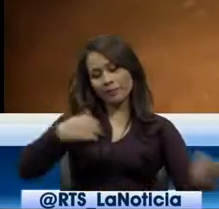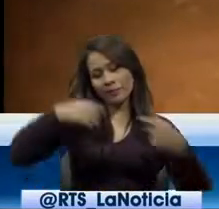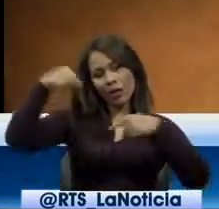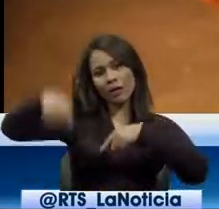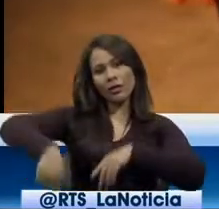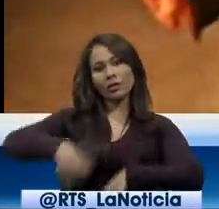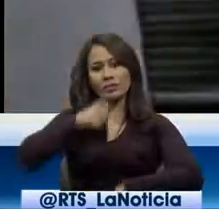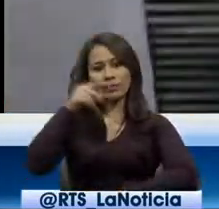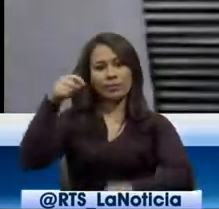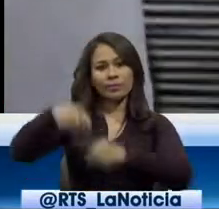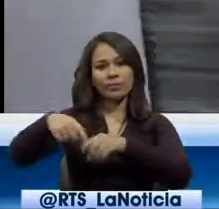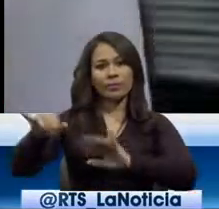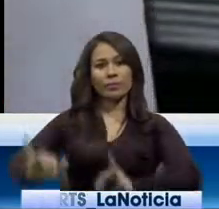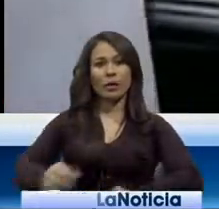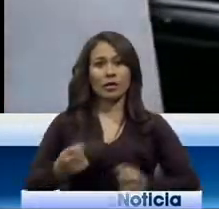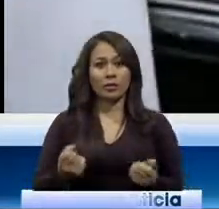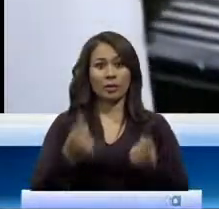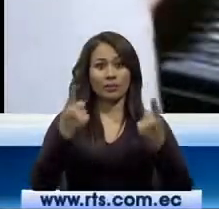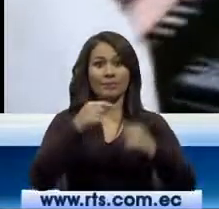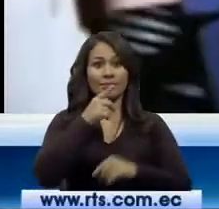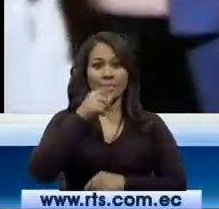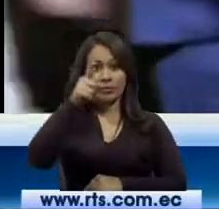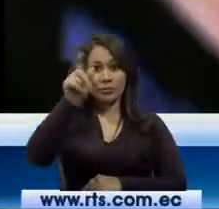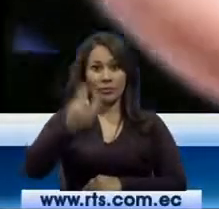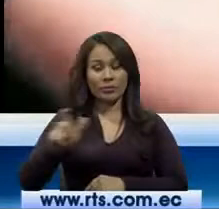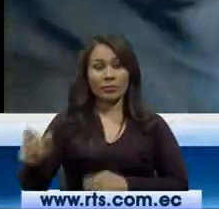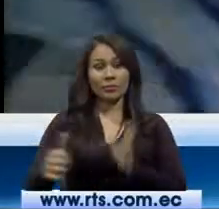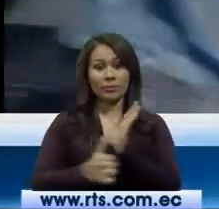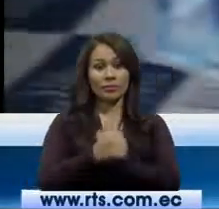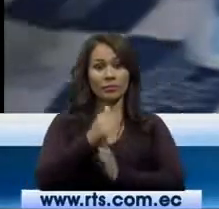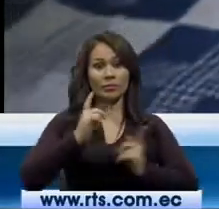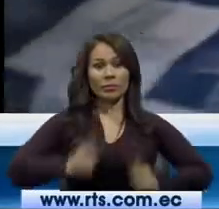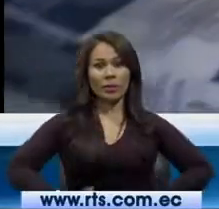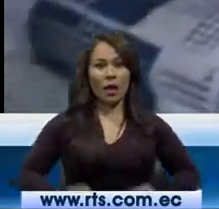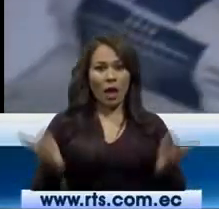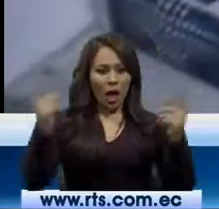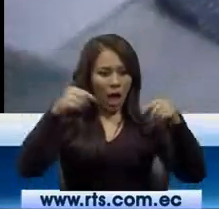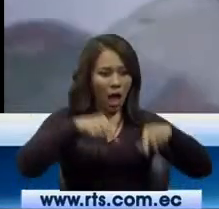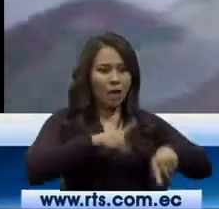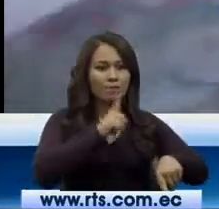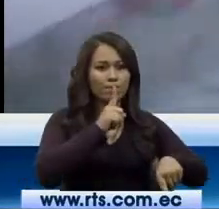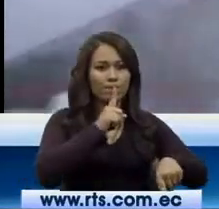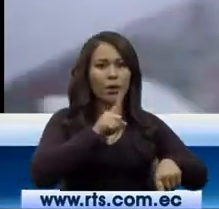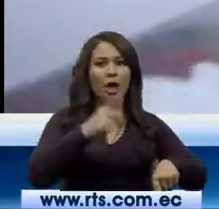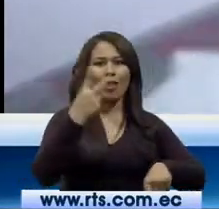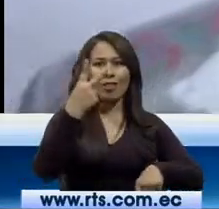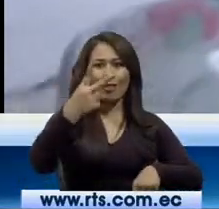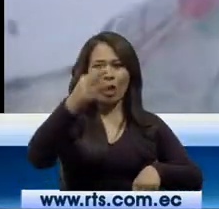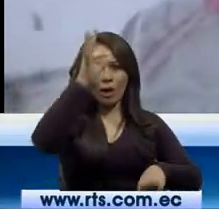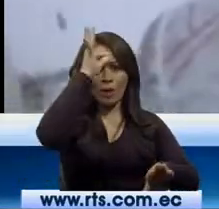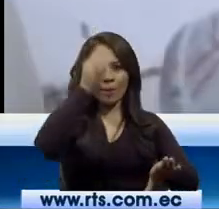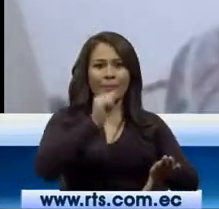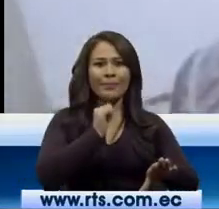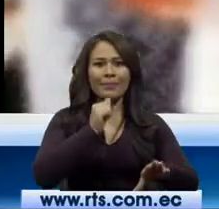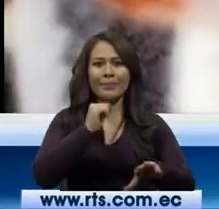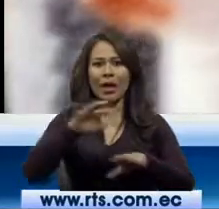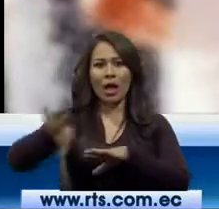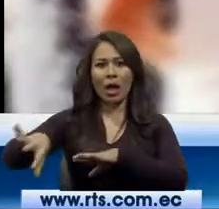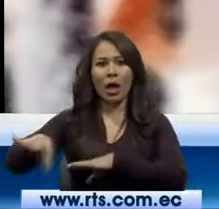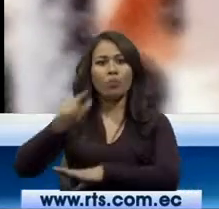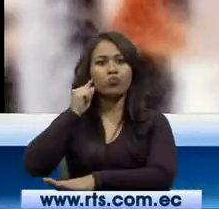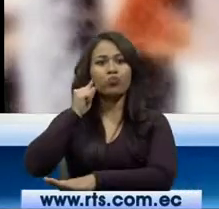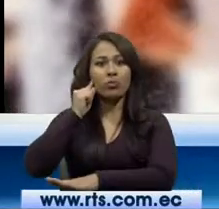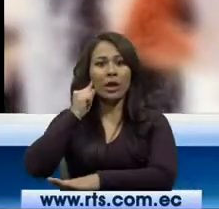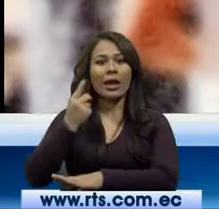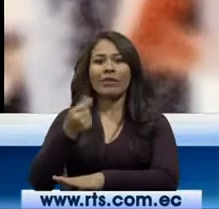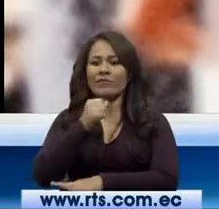cuenta que estaban aquí. Para sorpresa de los representantes del Ministerio de Salud, ahí funcionaba otro centro de rehabilitación para mujeres que tampoco